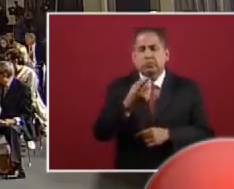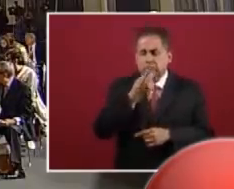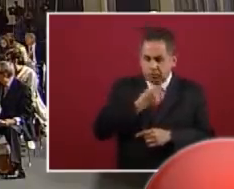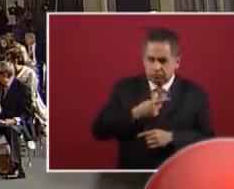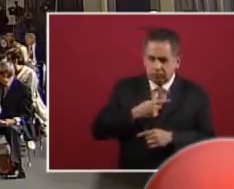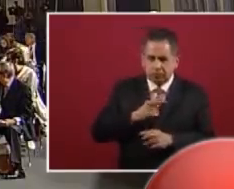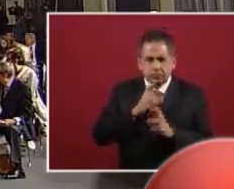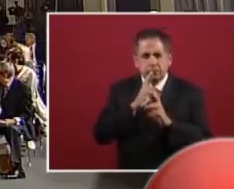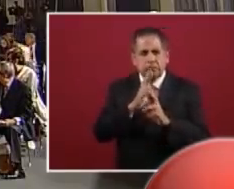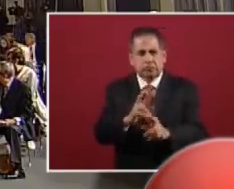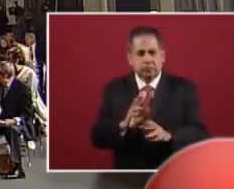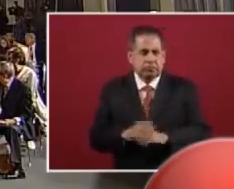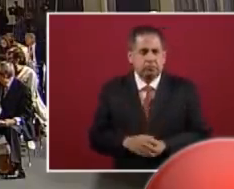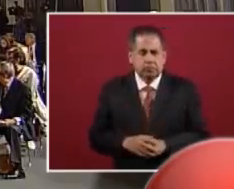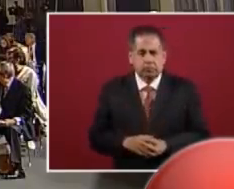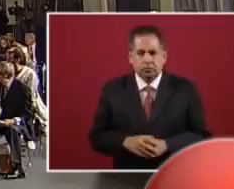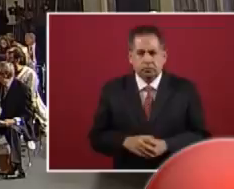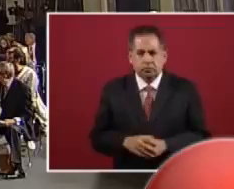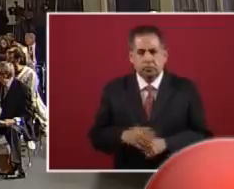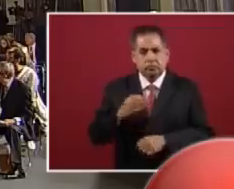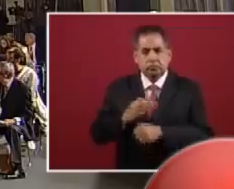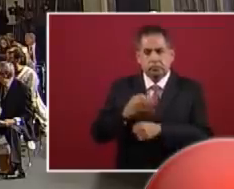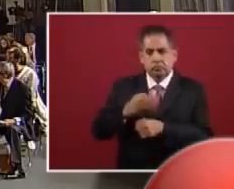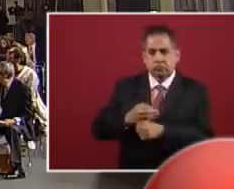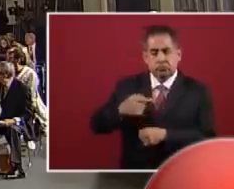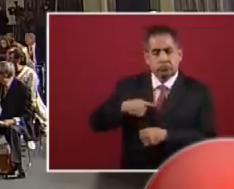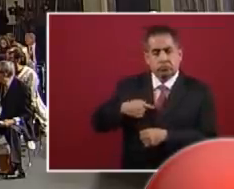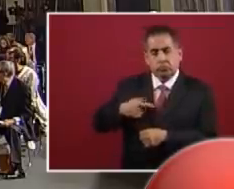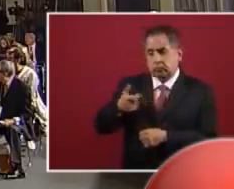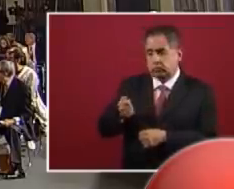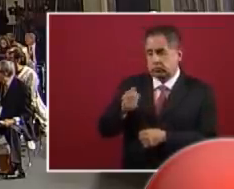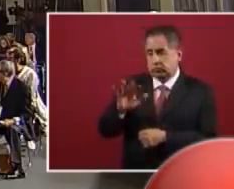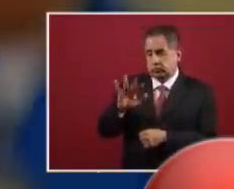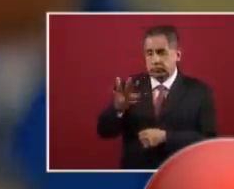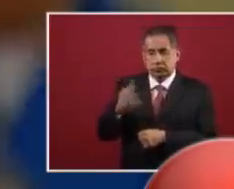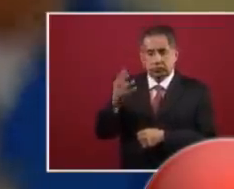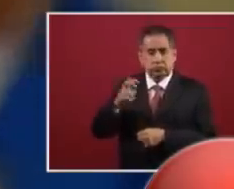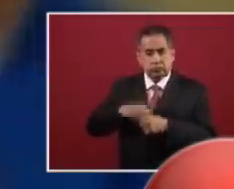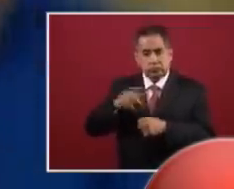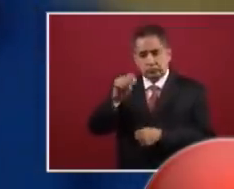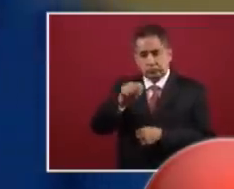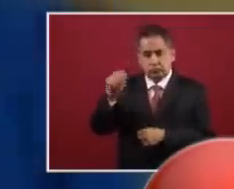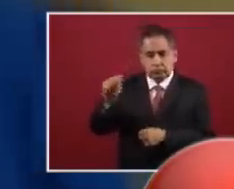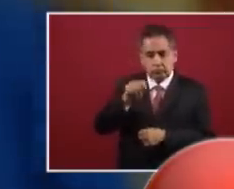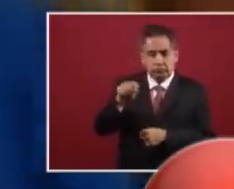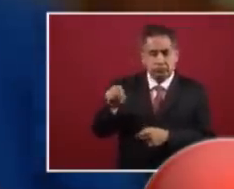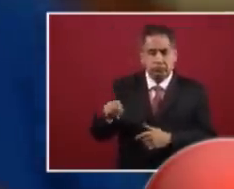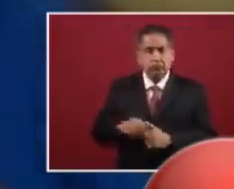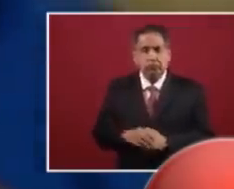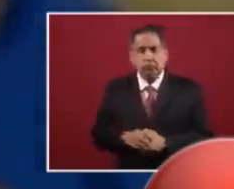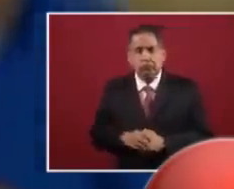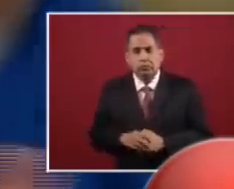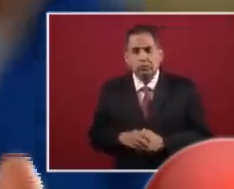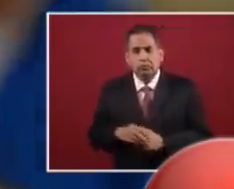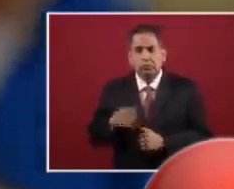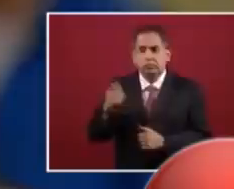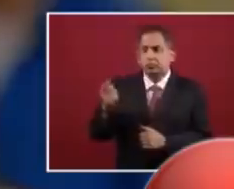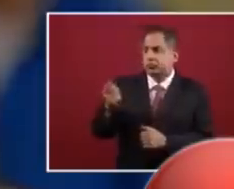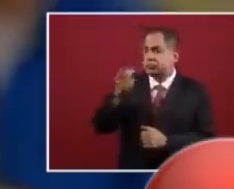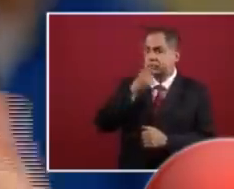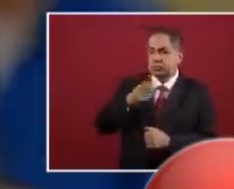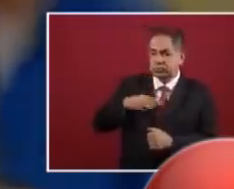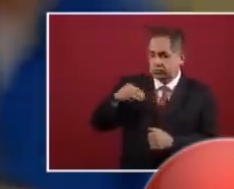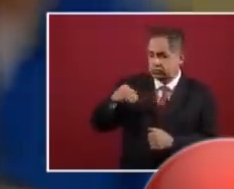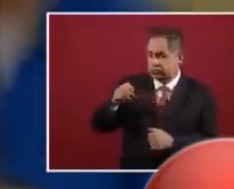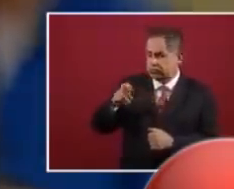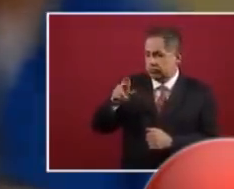Aquí se ha dicho que yo soy de ACM Canal 54, Torreón, Coahuila, que nos manda Morena, que nos